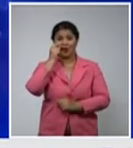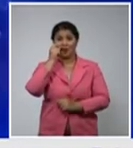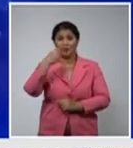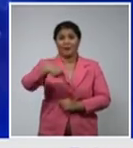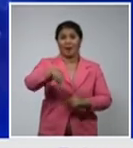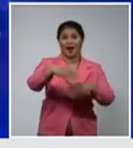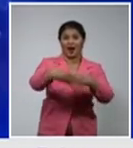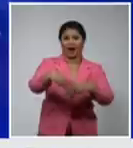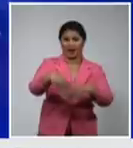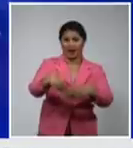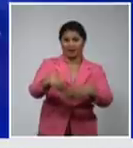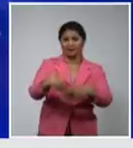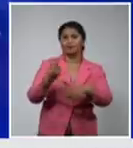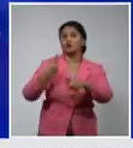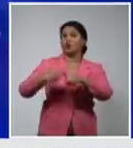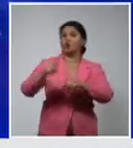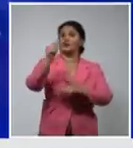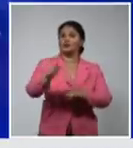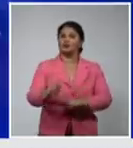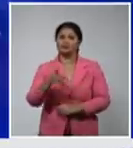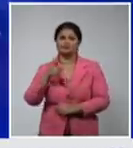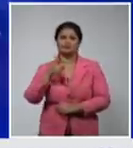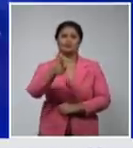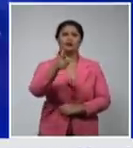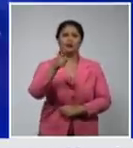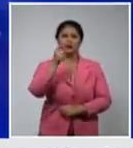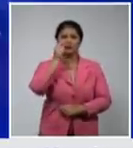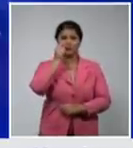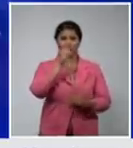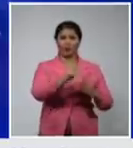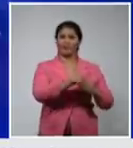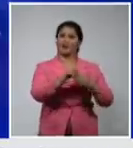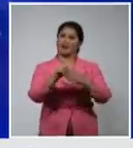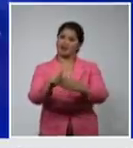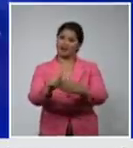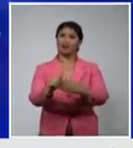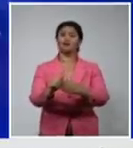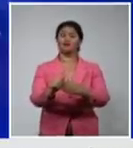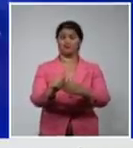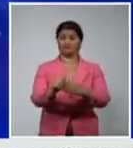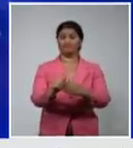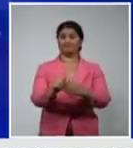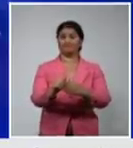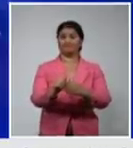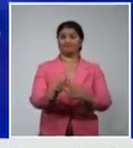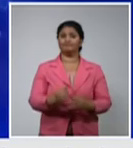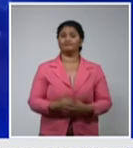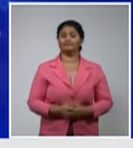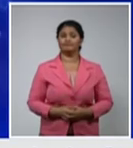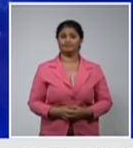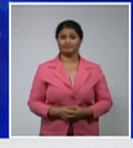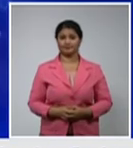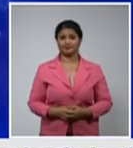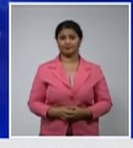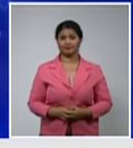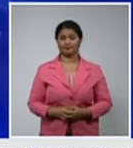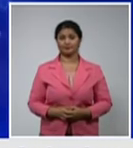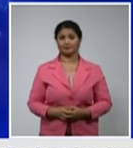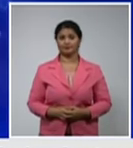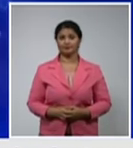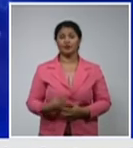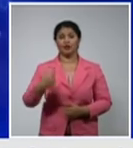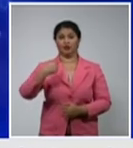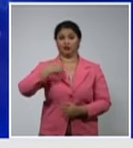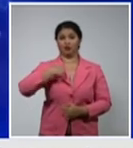asesinado también posteriormente. Entonces creo que la mejor recordación a